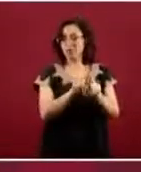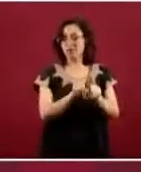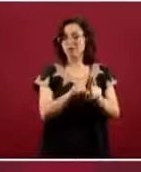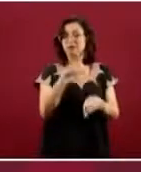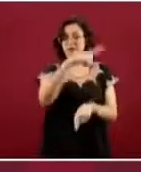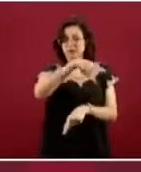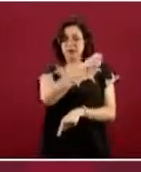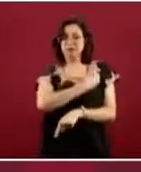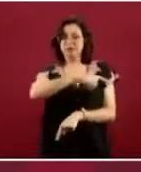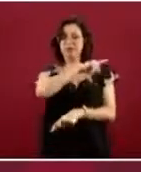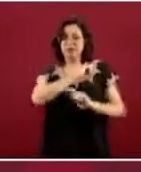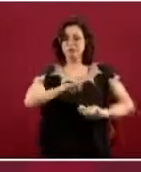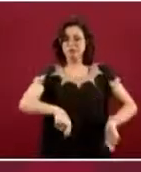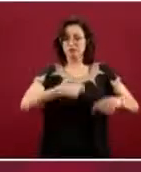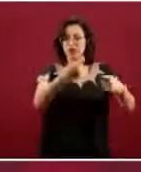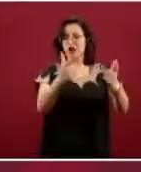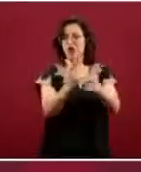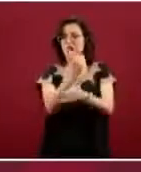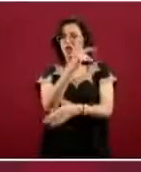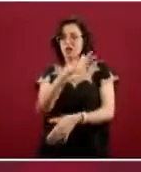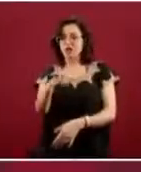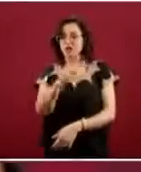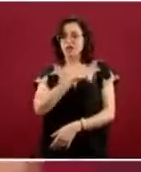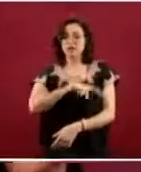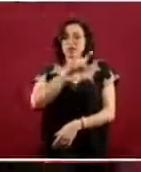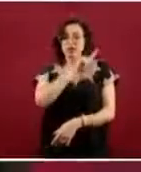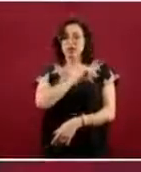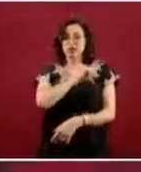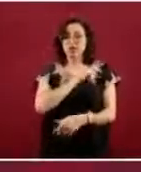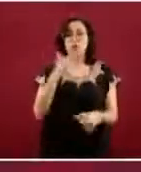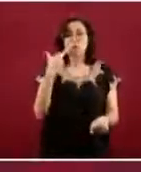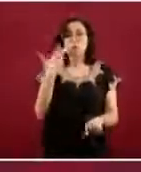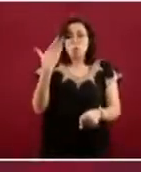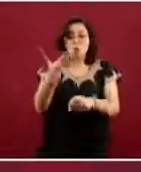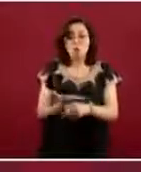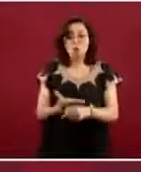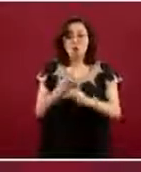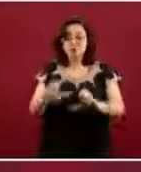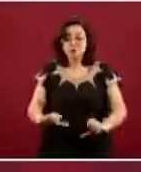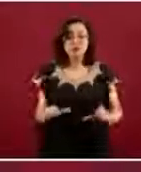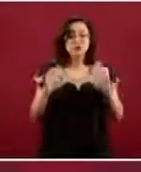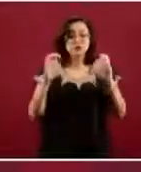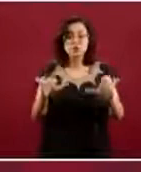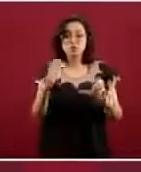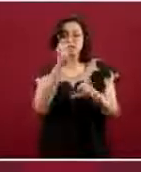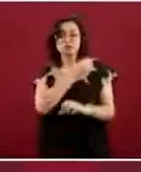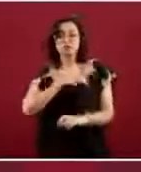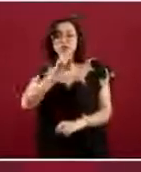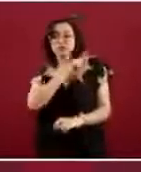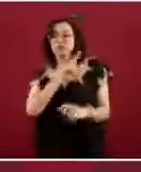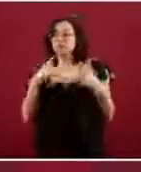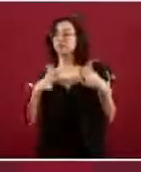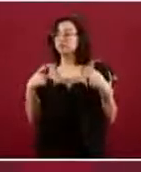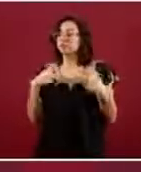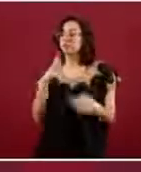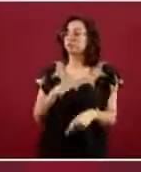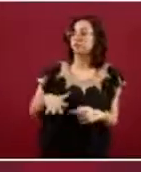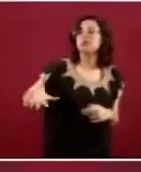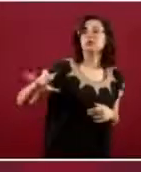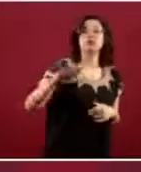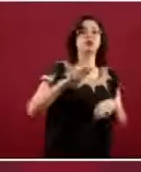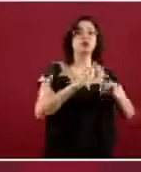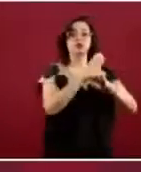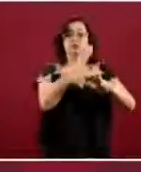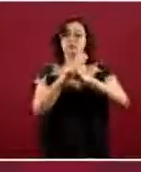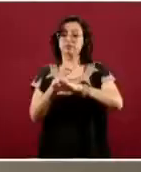identificada en la Ley General de Salud. Entonces, la responsabilidad sobre el cuidado de la salud de la población que vive en cada entidad